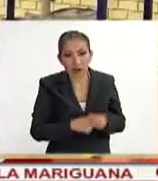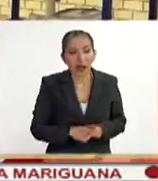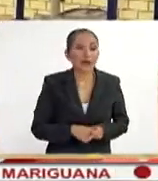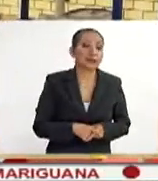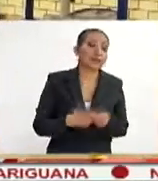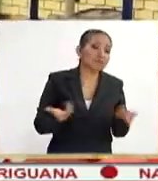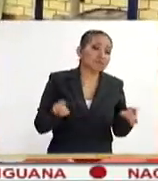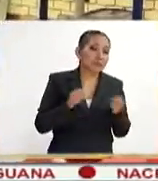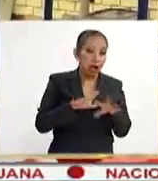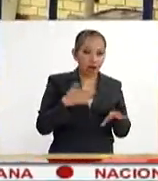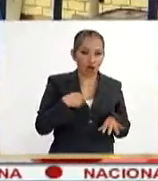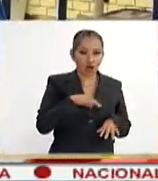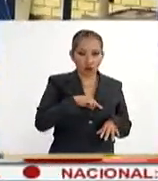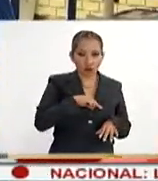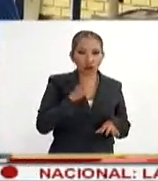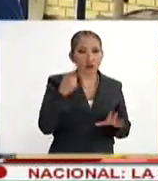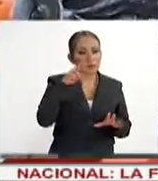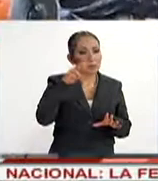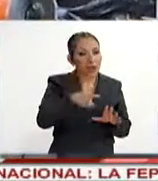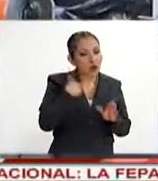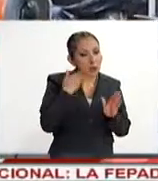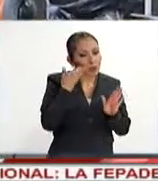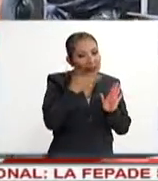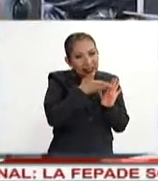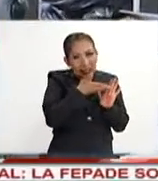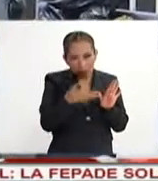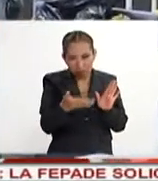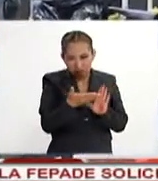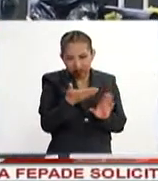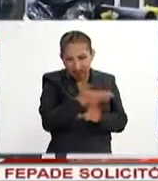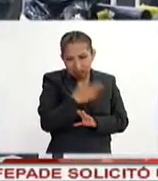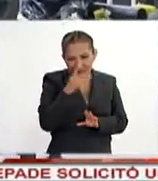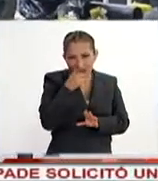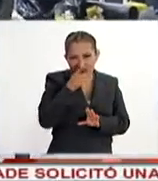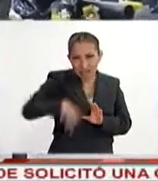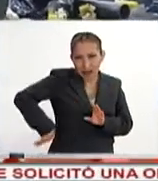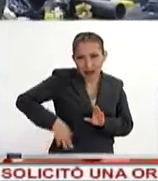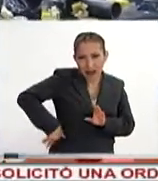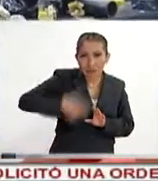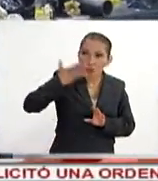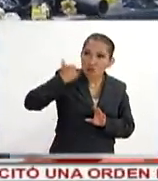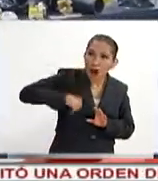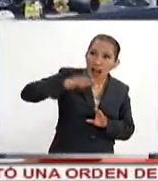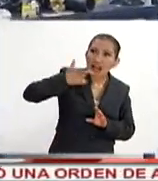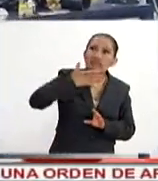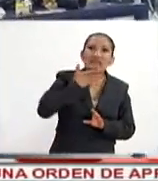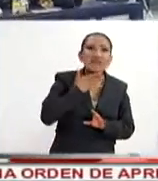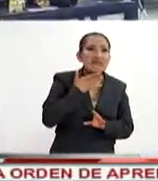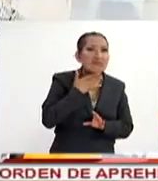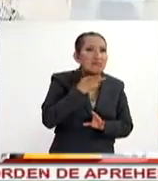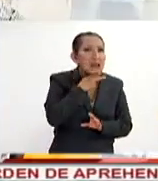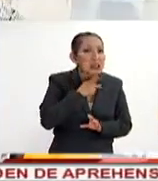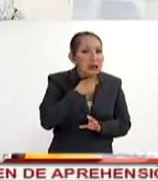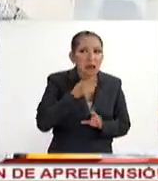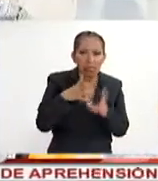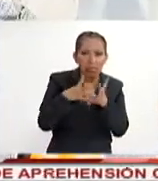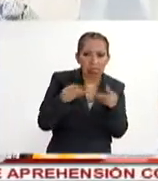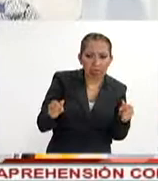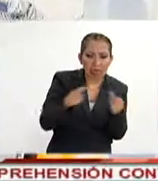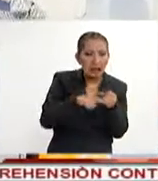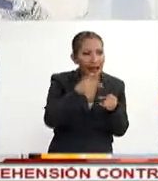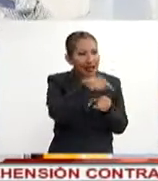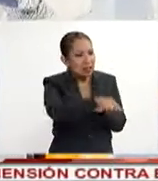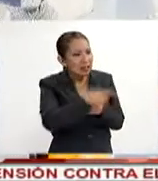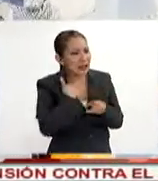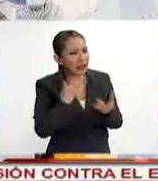Claro, estamos atravesando una brecha, como lo comentaban, ahorita ya la escasez de hidrocarburos y